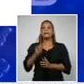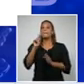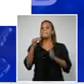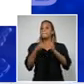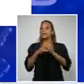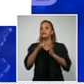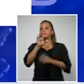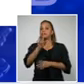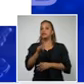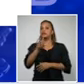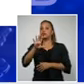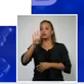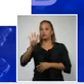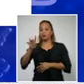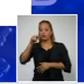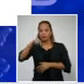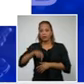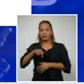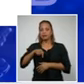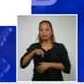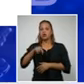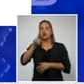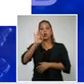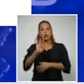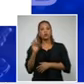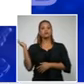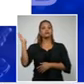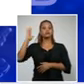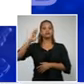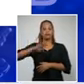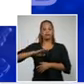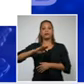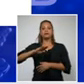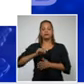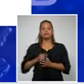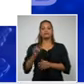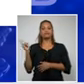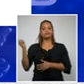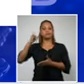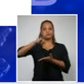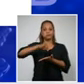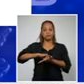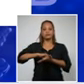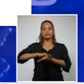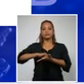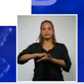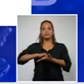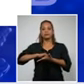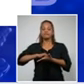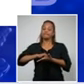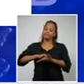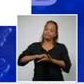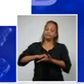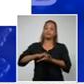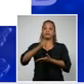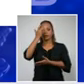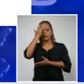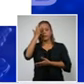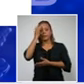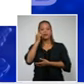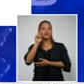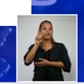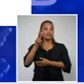1.154 autóctonos, 8 importados y con pena ahí se ve en el